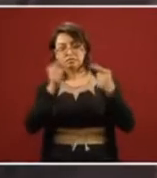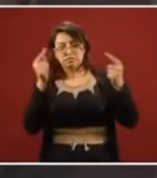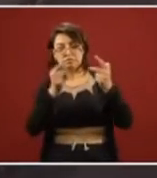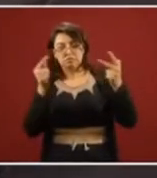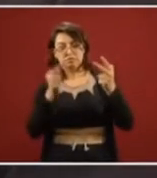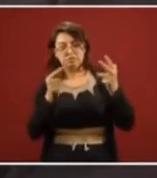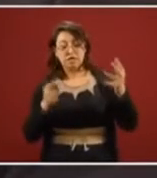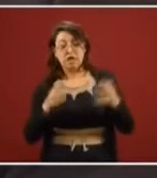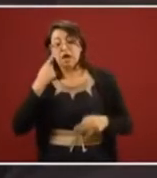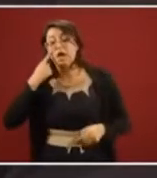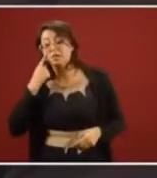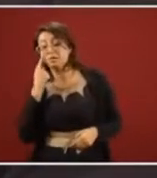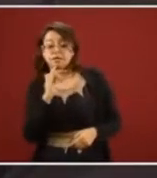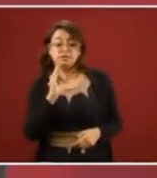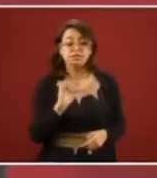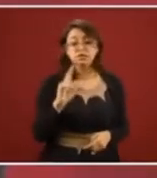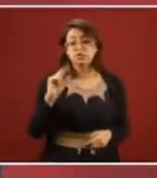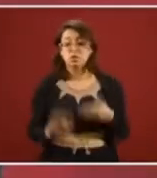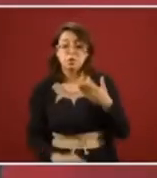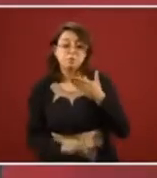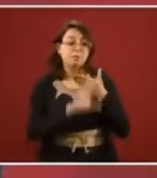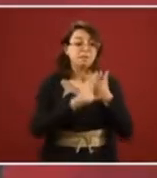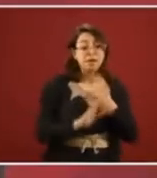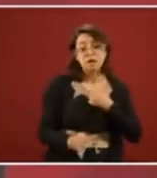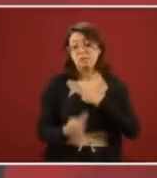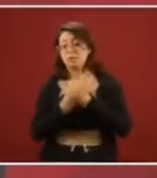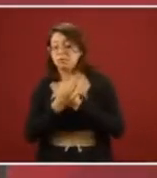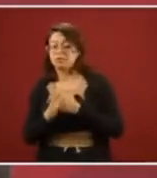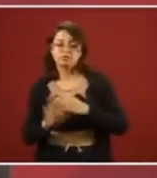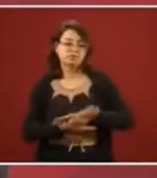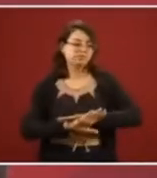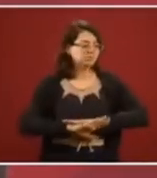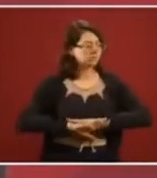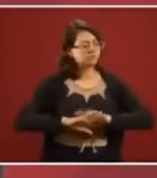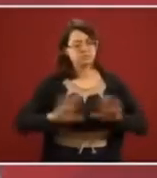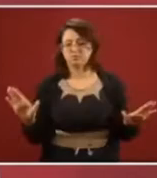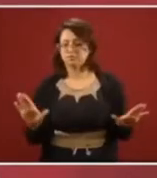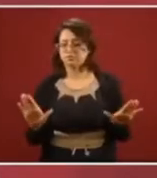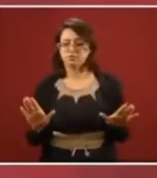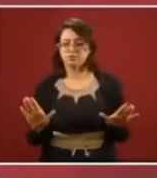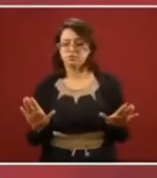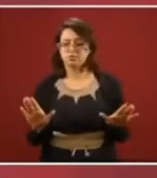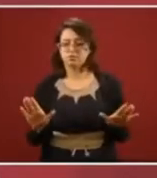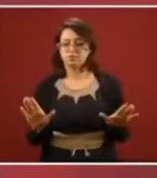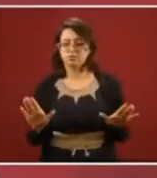no es este la publicidad para silenciar